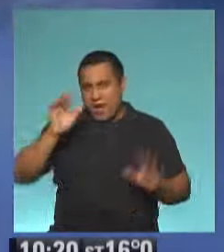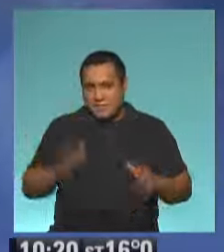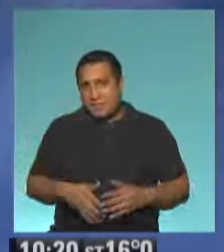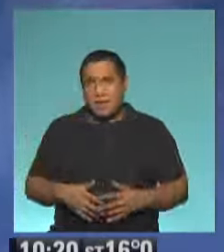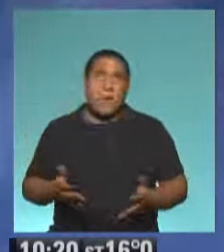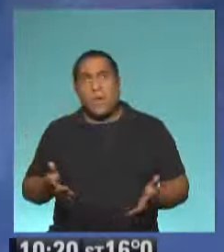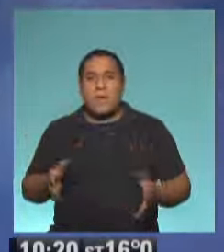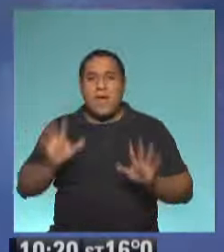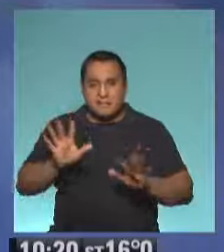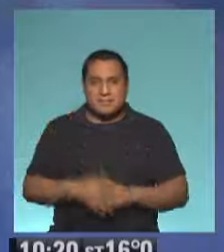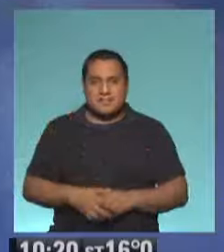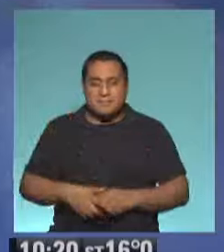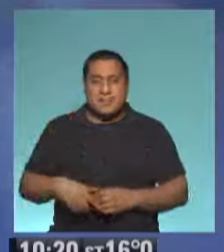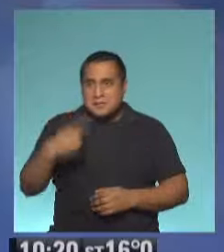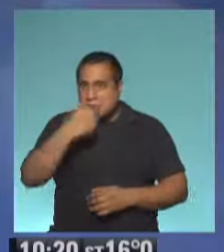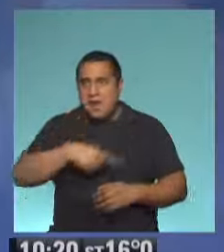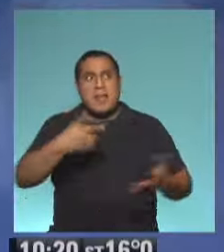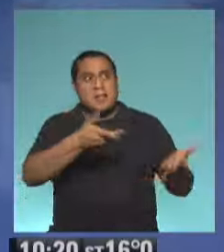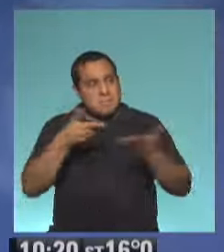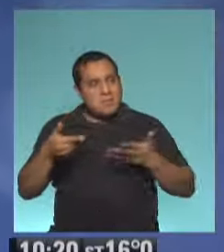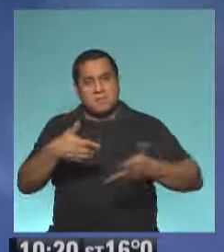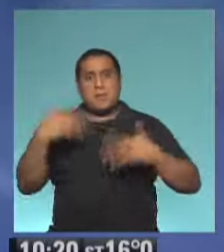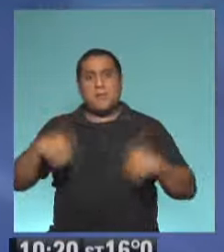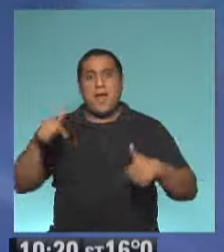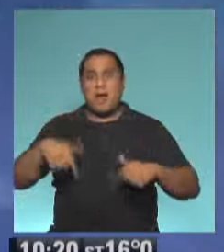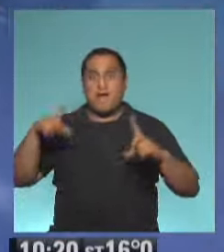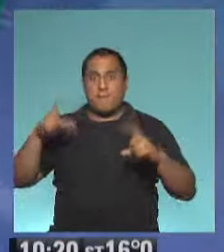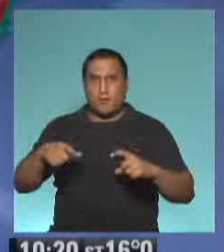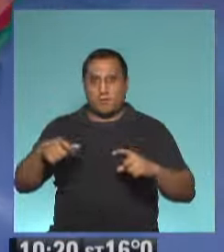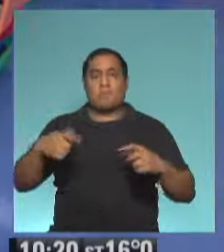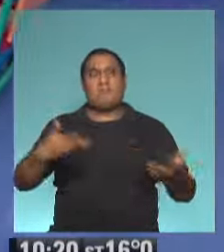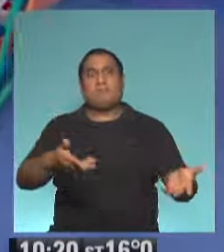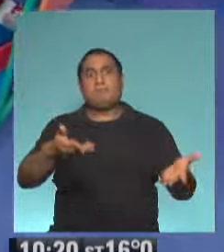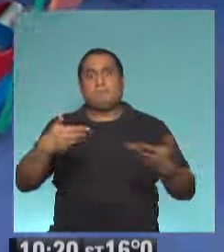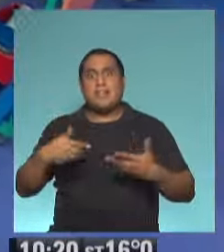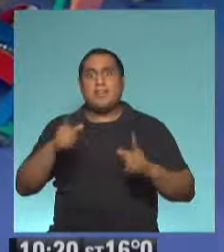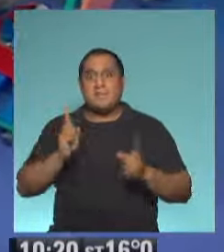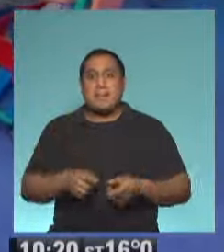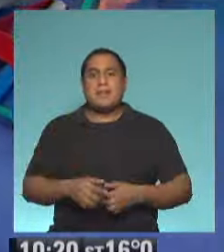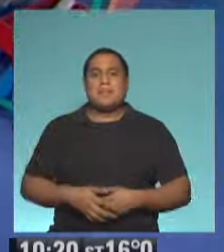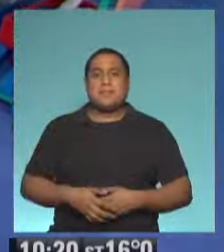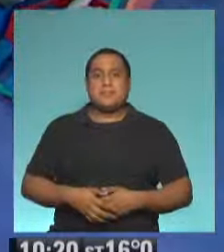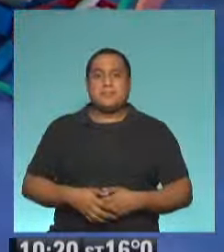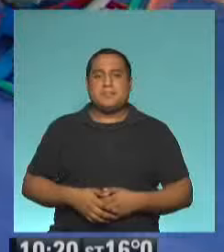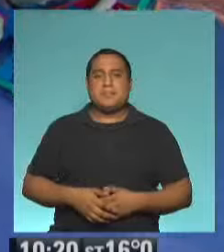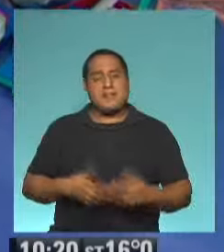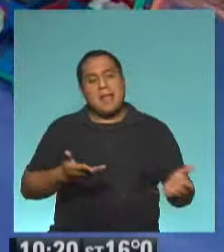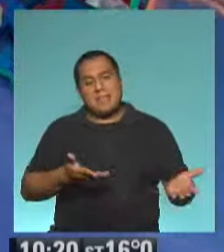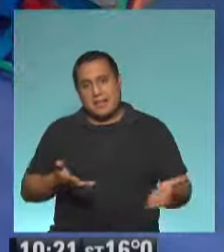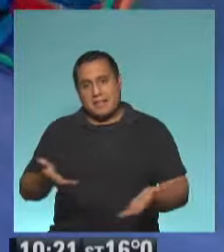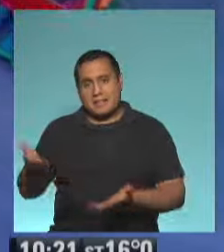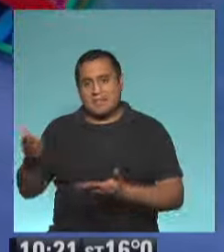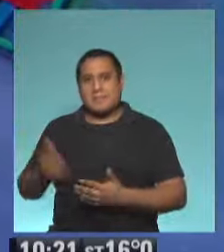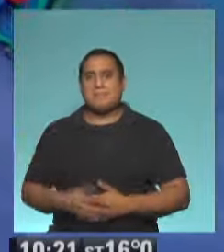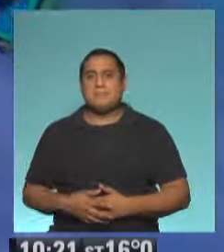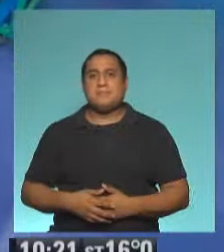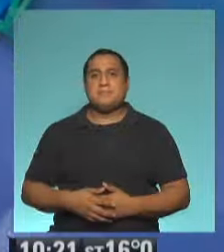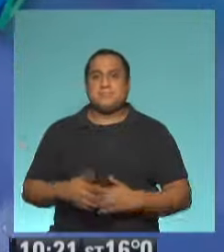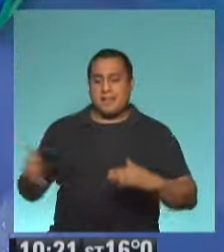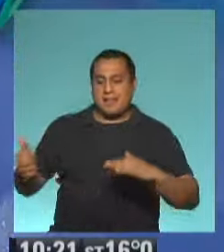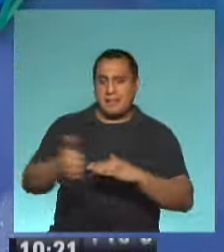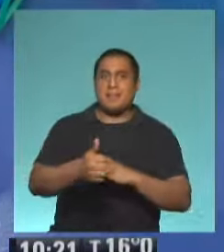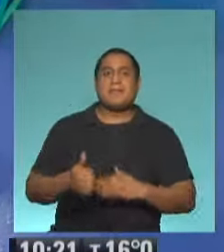una semana llena de invitados. Ahora tenemos un invitado en la foto de la foto. Vente. Adelante, adelante el invitado, ¿no? Muy bien, los